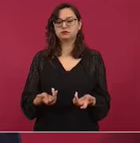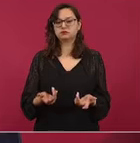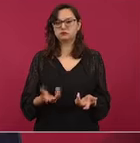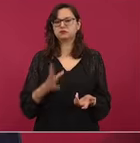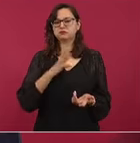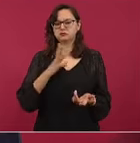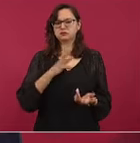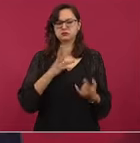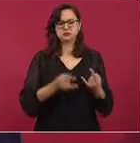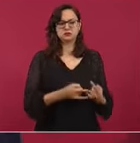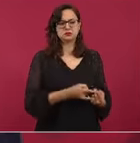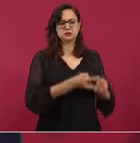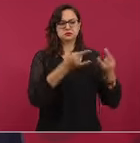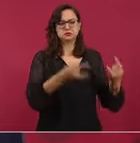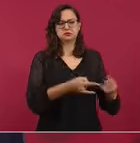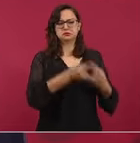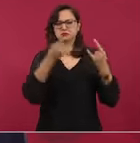ejemplos, baste